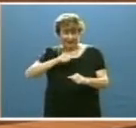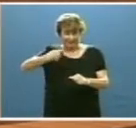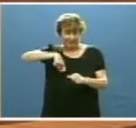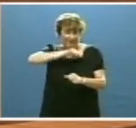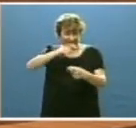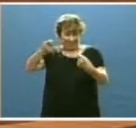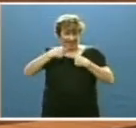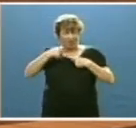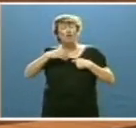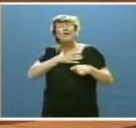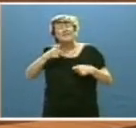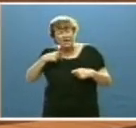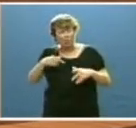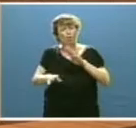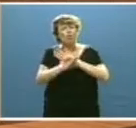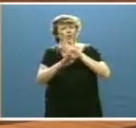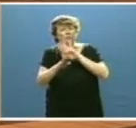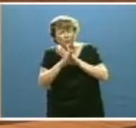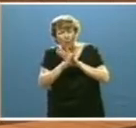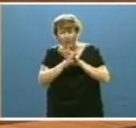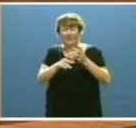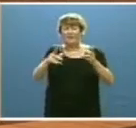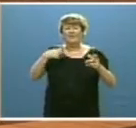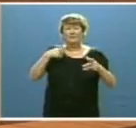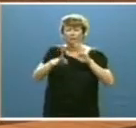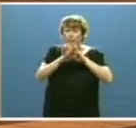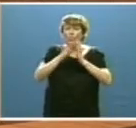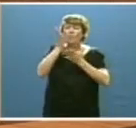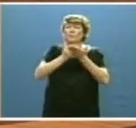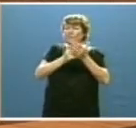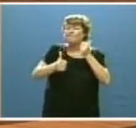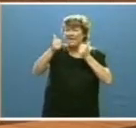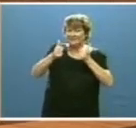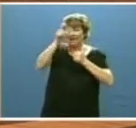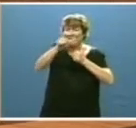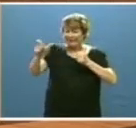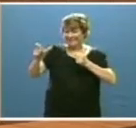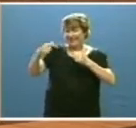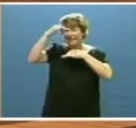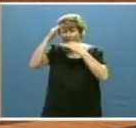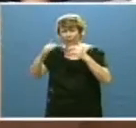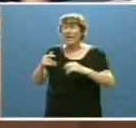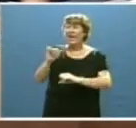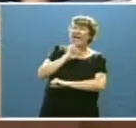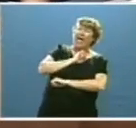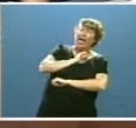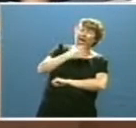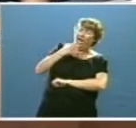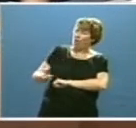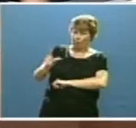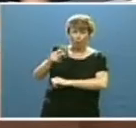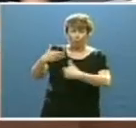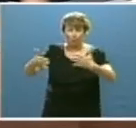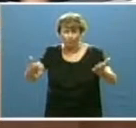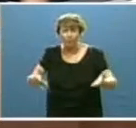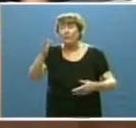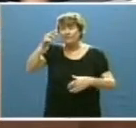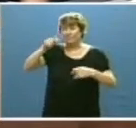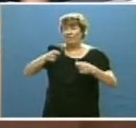queremos seguir siendo la comunidad que más población atiende y la que menos hace esperar por la atención y la que genera con ella más